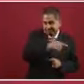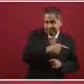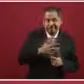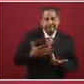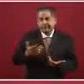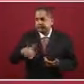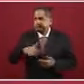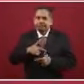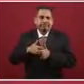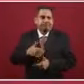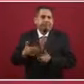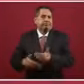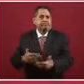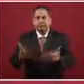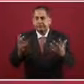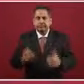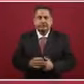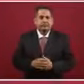Como decía